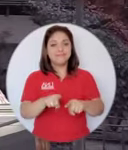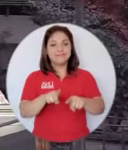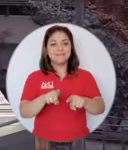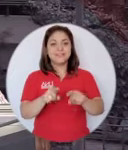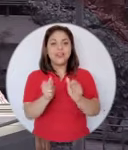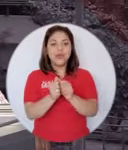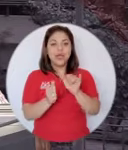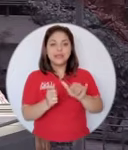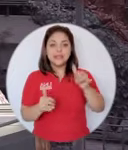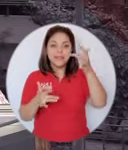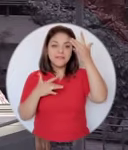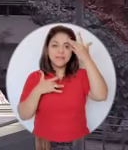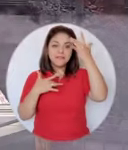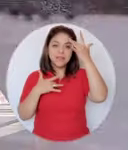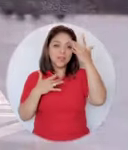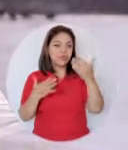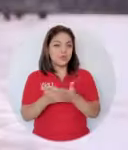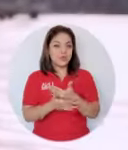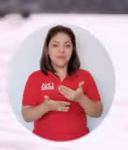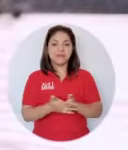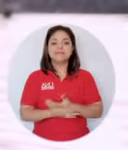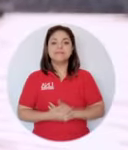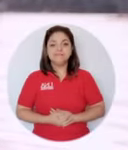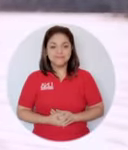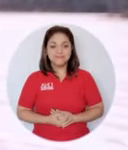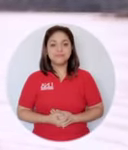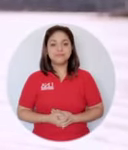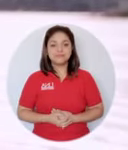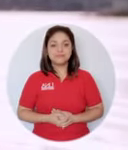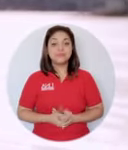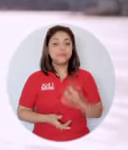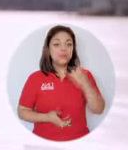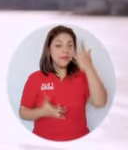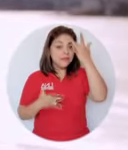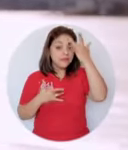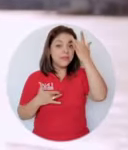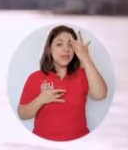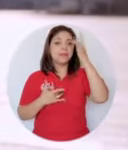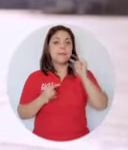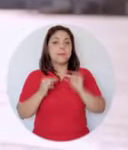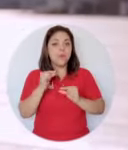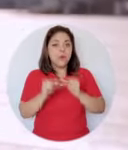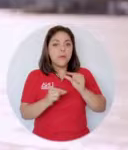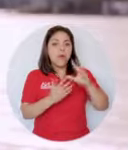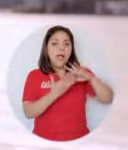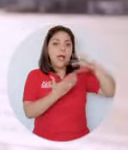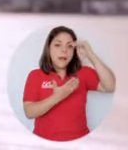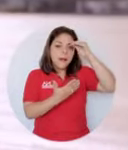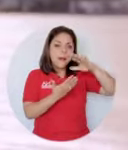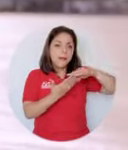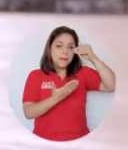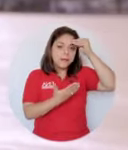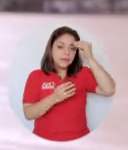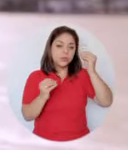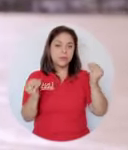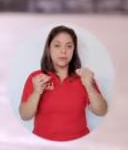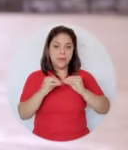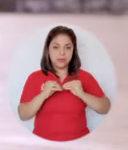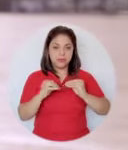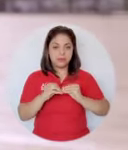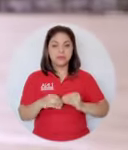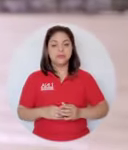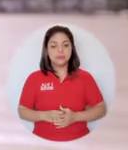aparecer en el mediano y largo plazo con una enfermedad tan nueva. Sí, una de la cual estamos cada vez aprendiendo